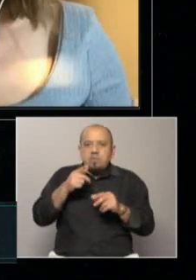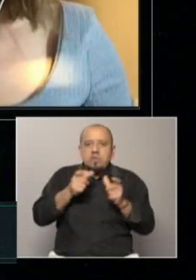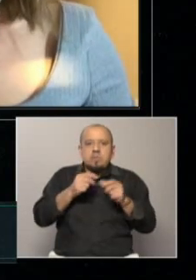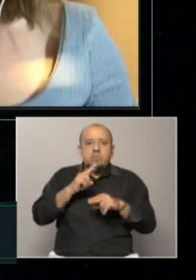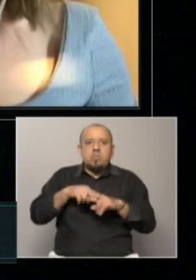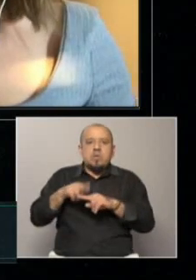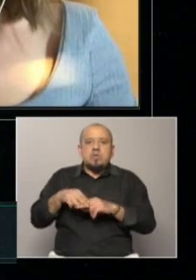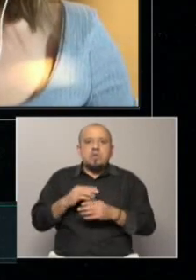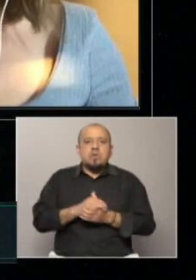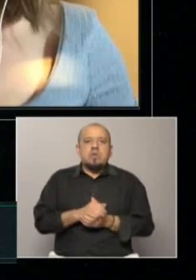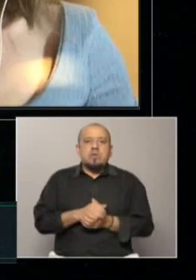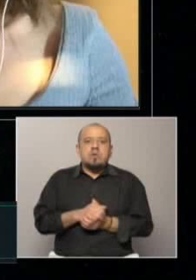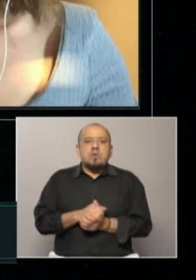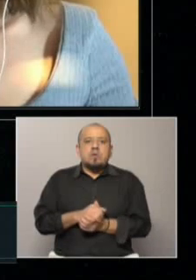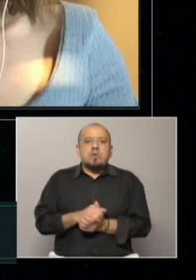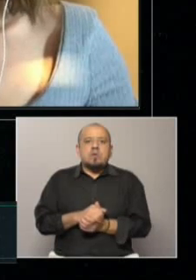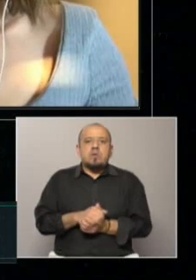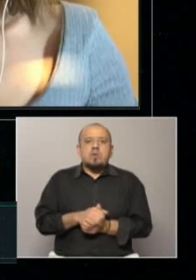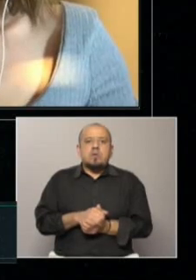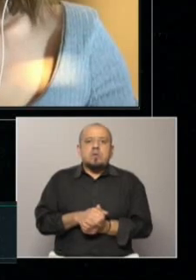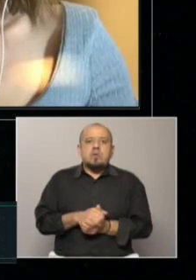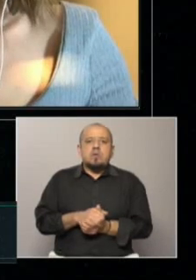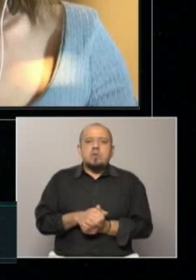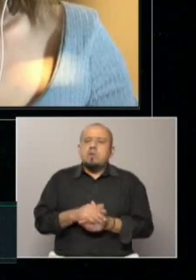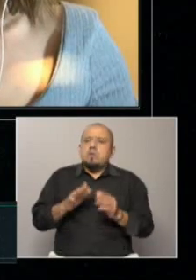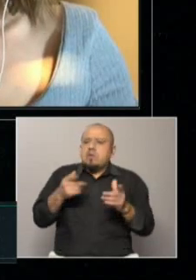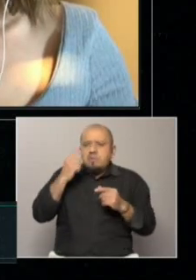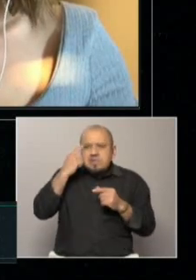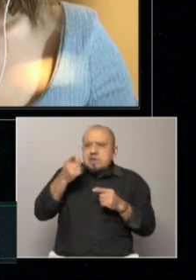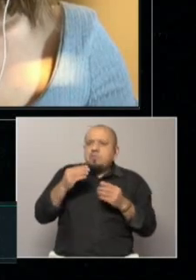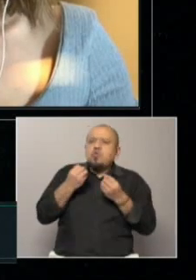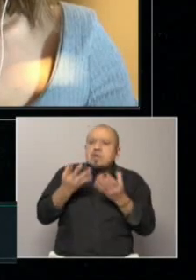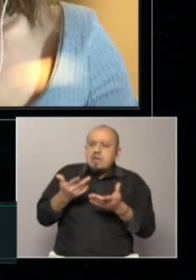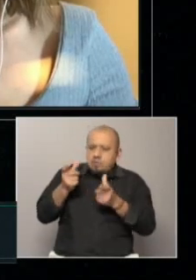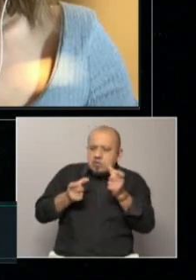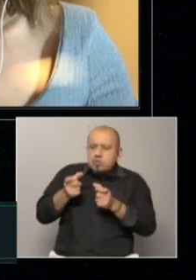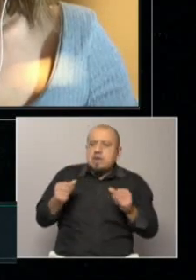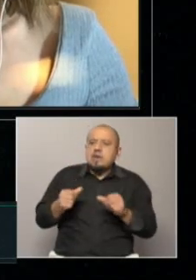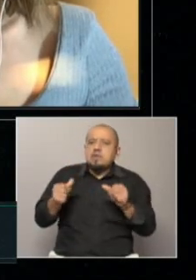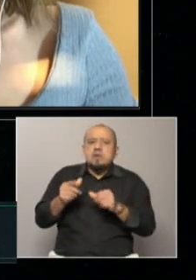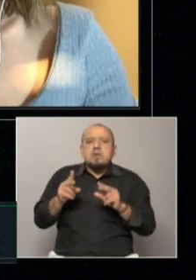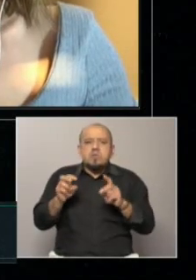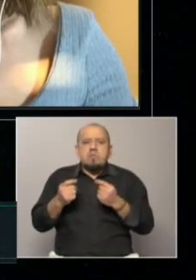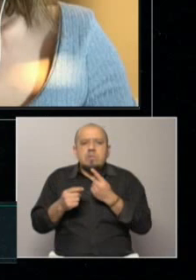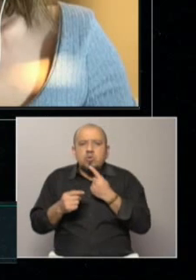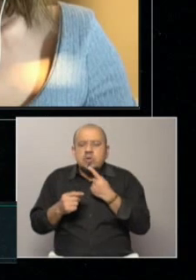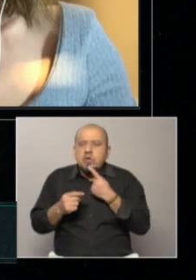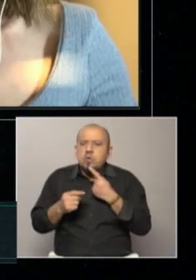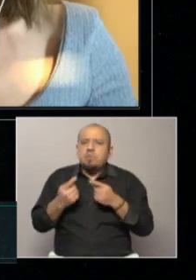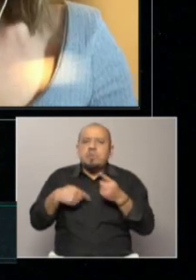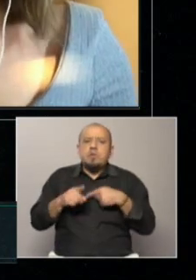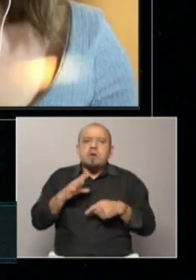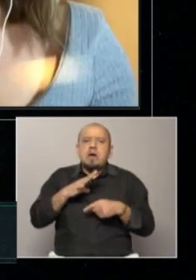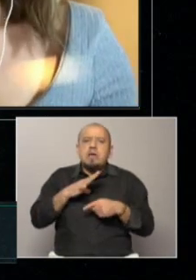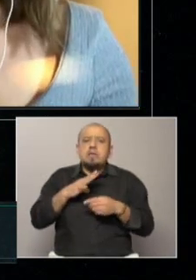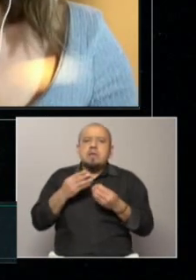¿Qué pensás que provoca a la gente realizar este tipo de manifestaciones? Seguramente hay algo político atrás, pero también hay